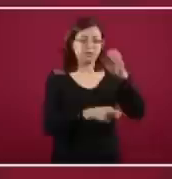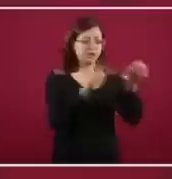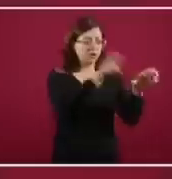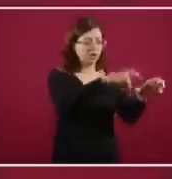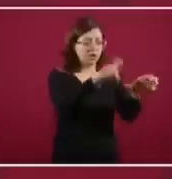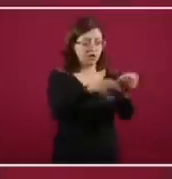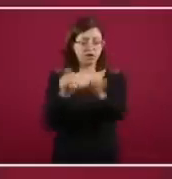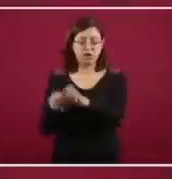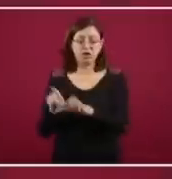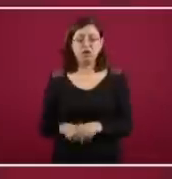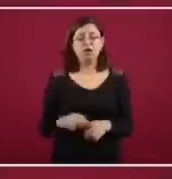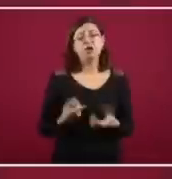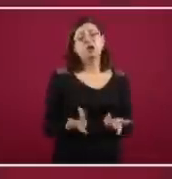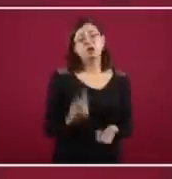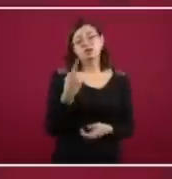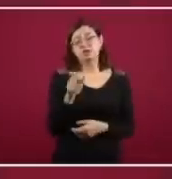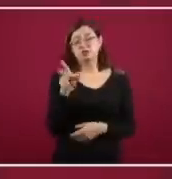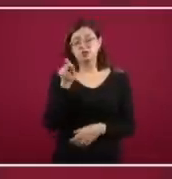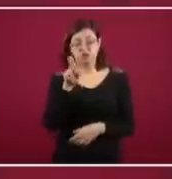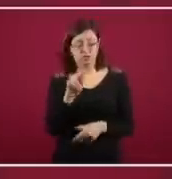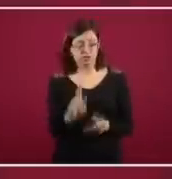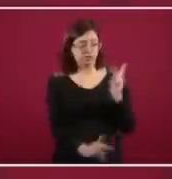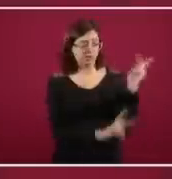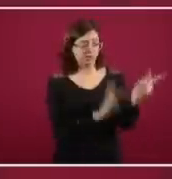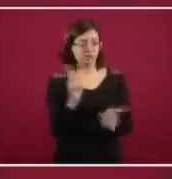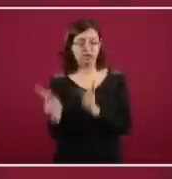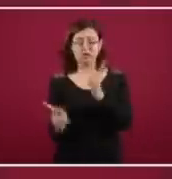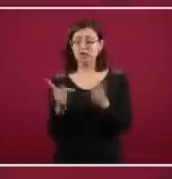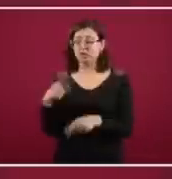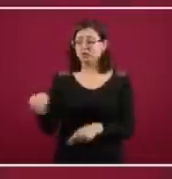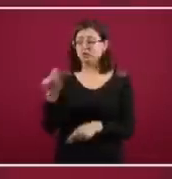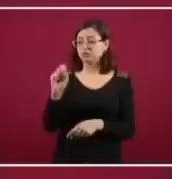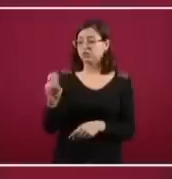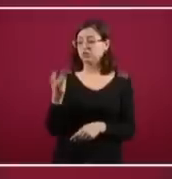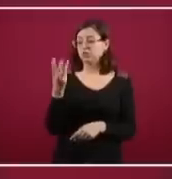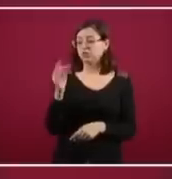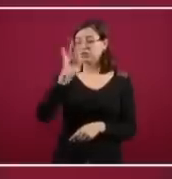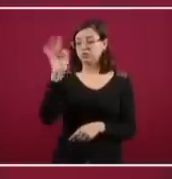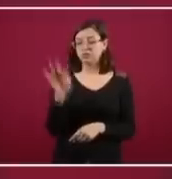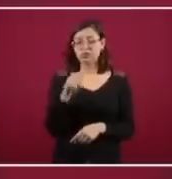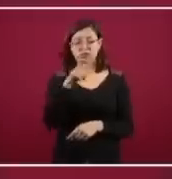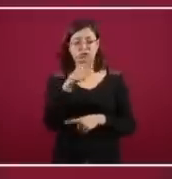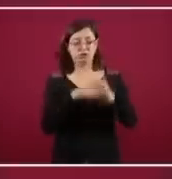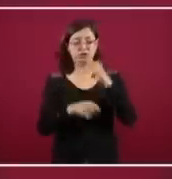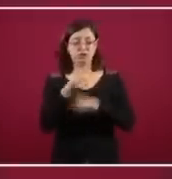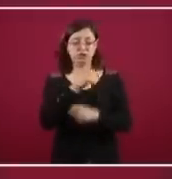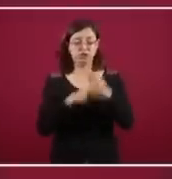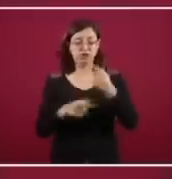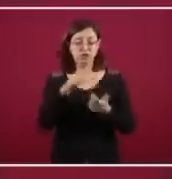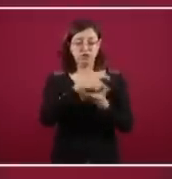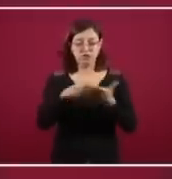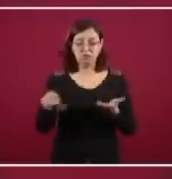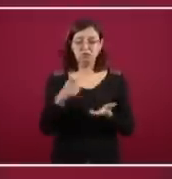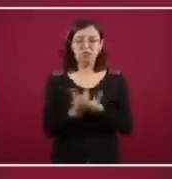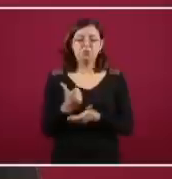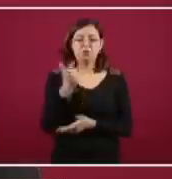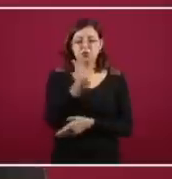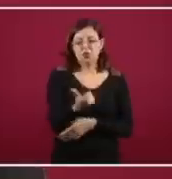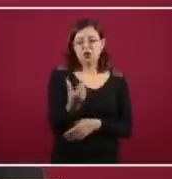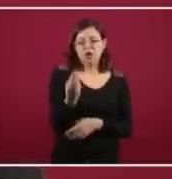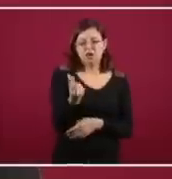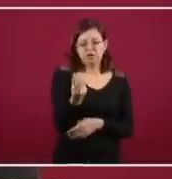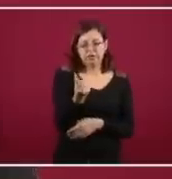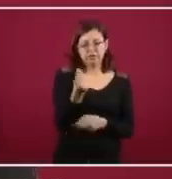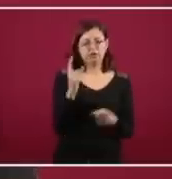el 63% de los consumidores que compraron en los establecimientos realizaron sus pagos en efectivo,